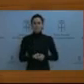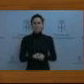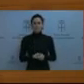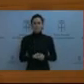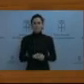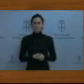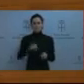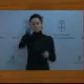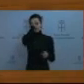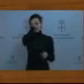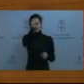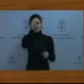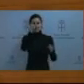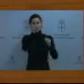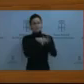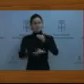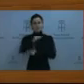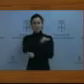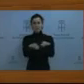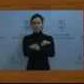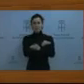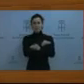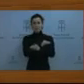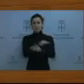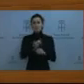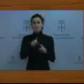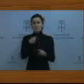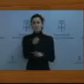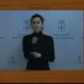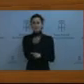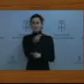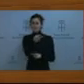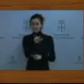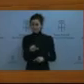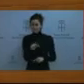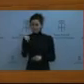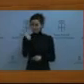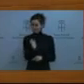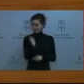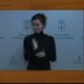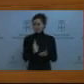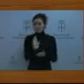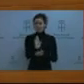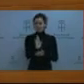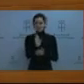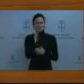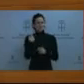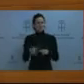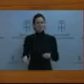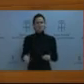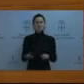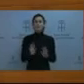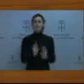Hubo opiniones contradictorias y ustedes, a las pocas semanas, vienen con una propuesta totalmente distinta. De todas